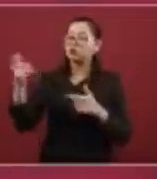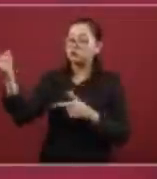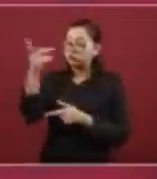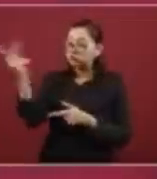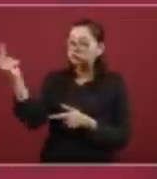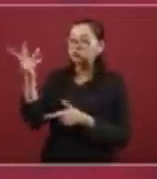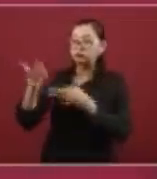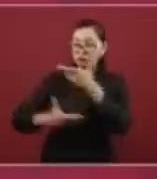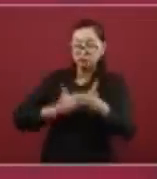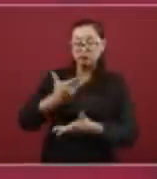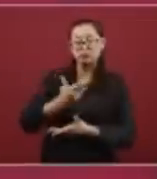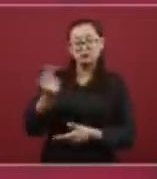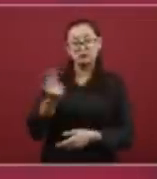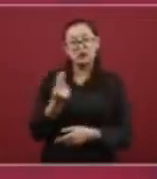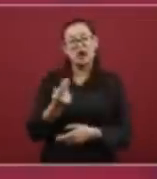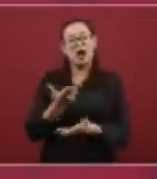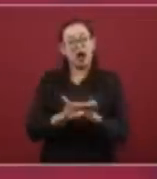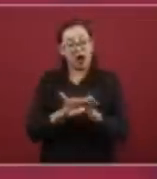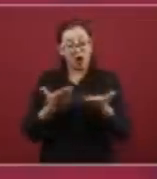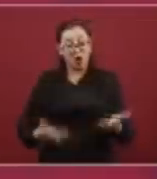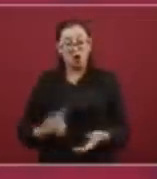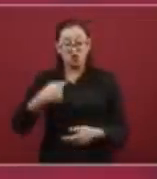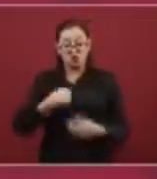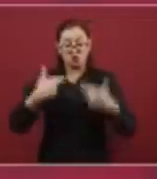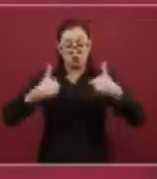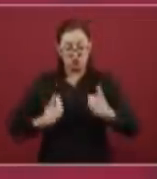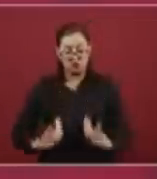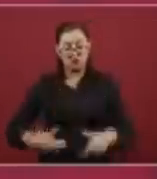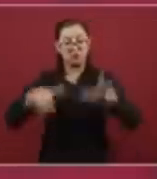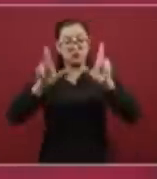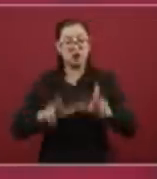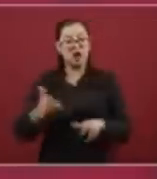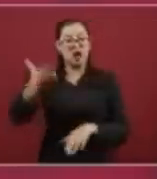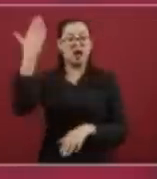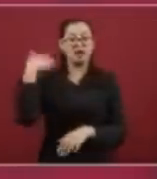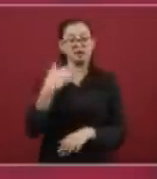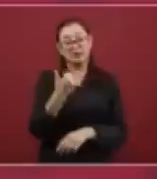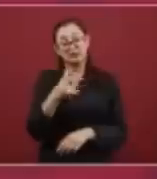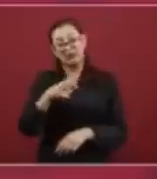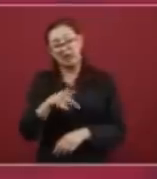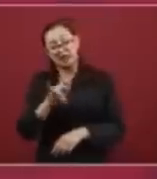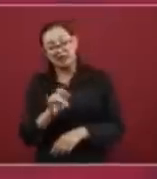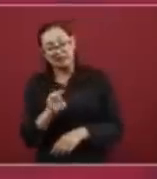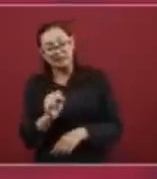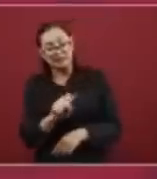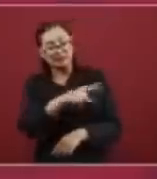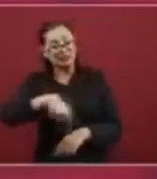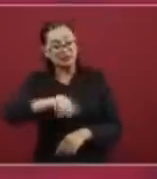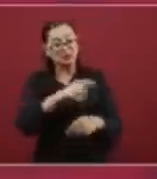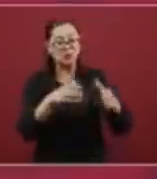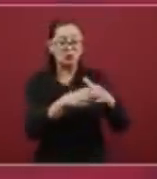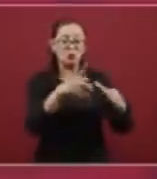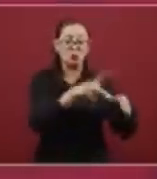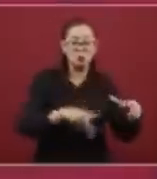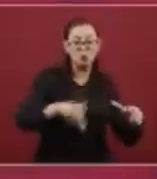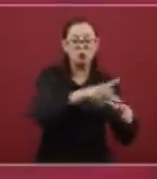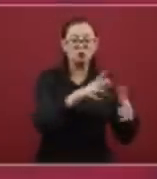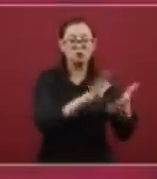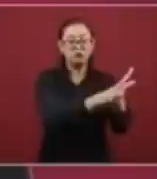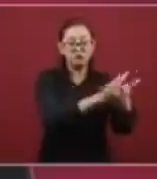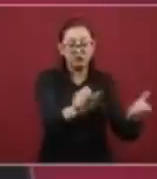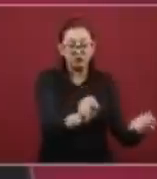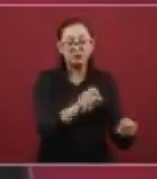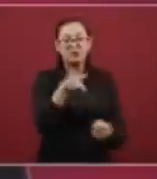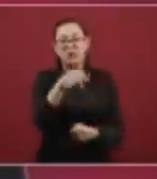pueblos yaquis por el exterminio que hubo, voy a pedir perdón por la represión a las